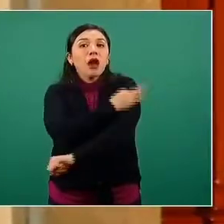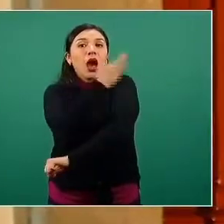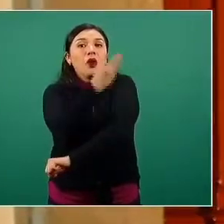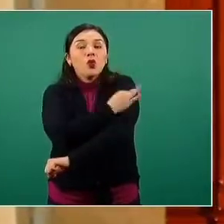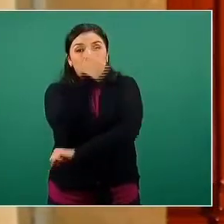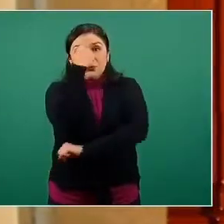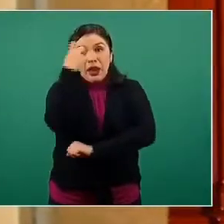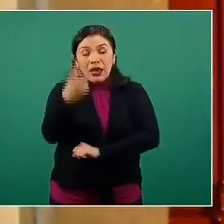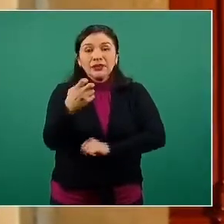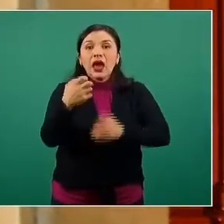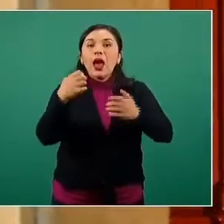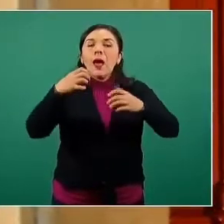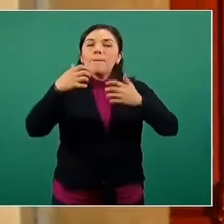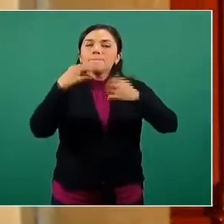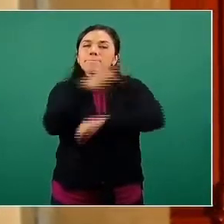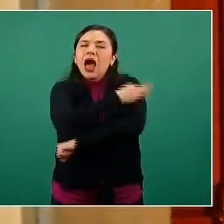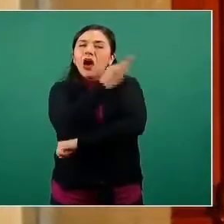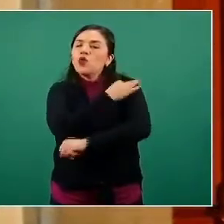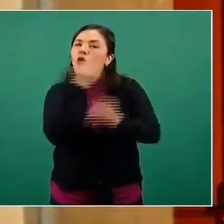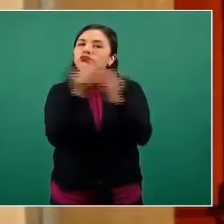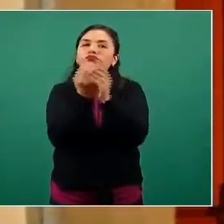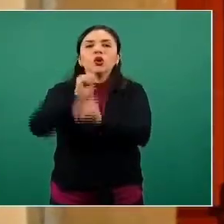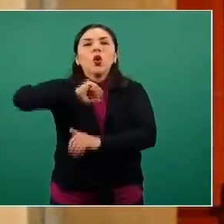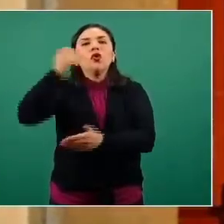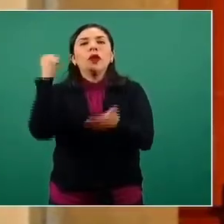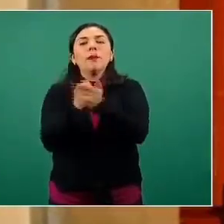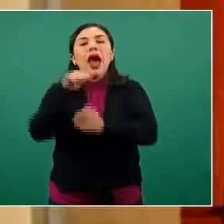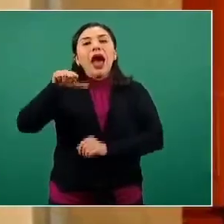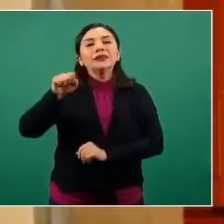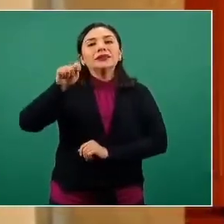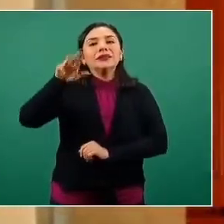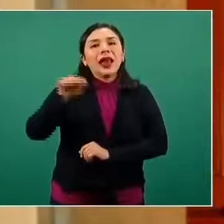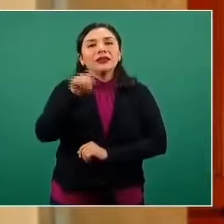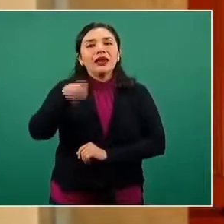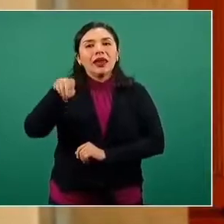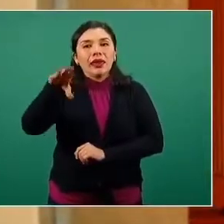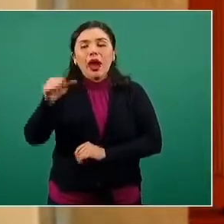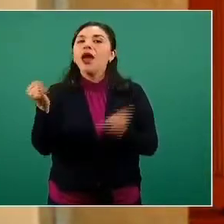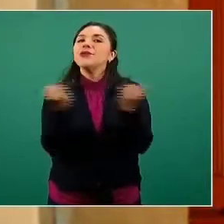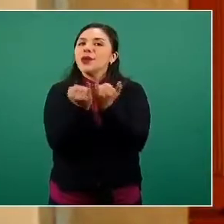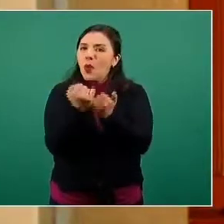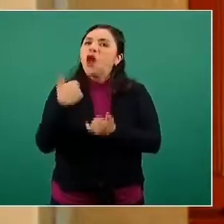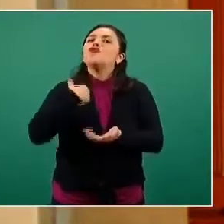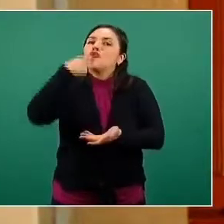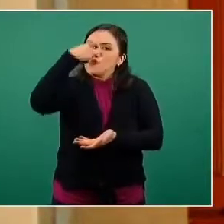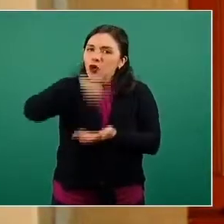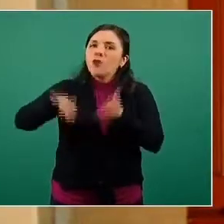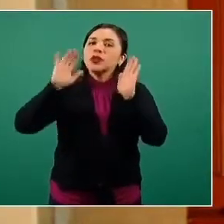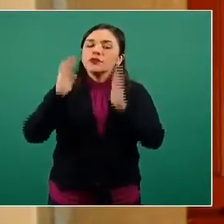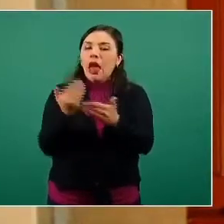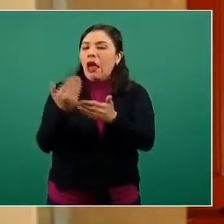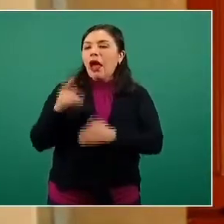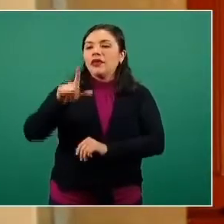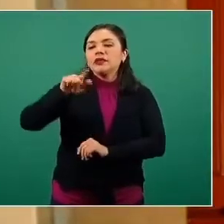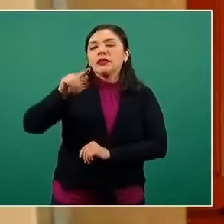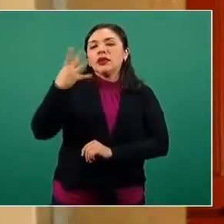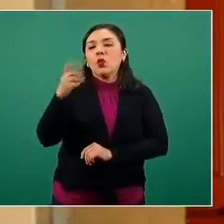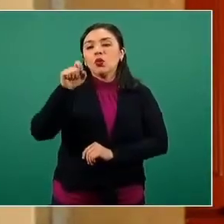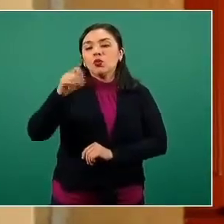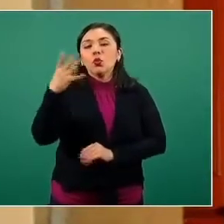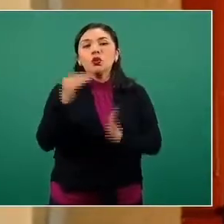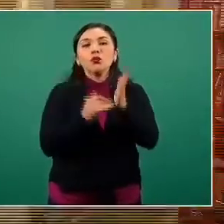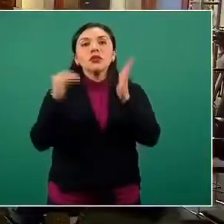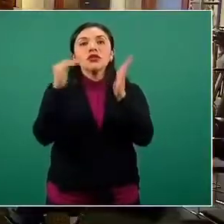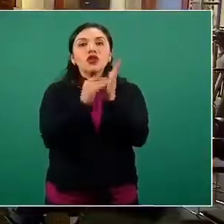la vacuna AstraZeneca, que también, de manera independiente, hemos contratado 74.4 millones